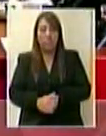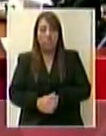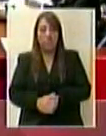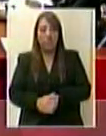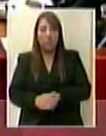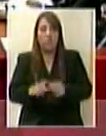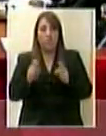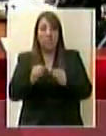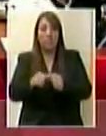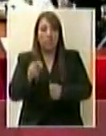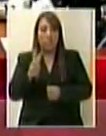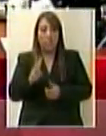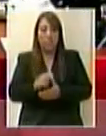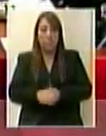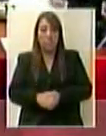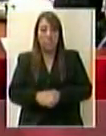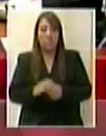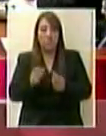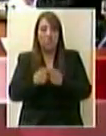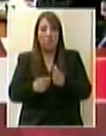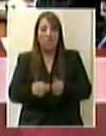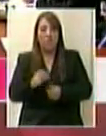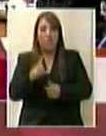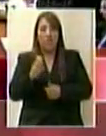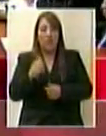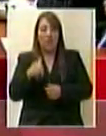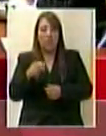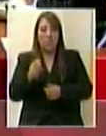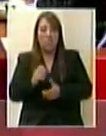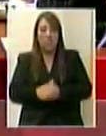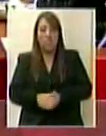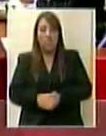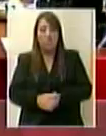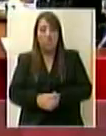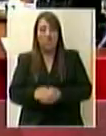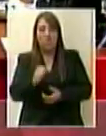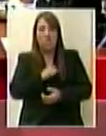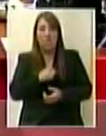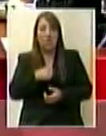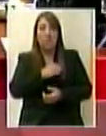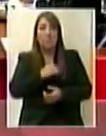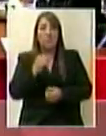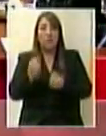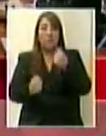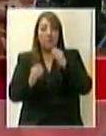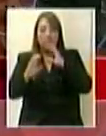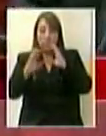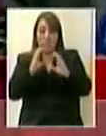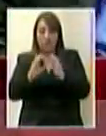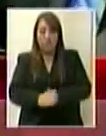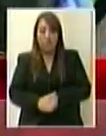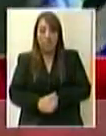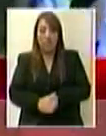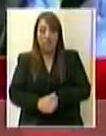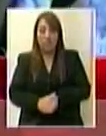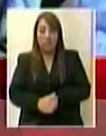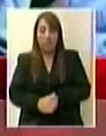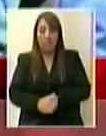pregunta número dos del congresista lescano ancieta al Señor ministro de transportes y